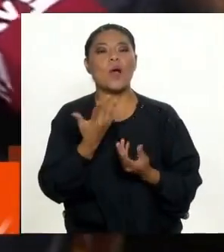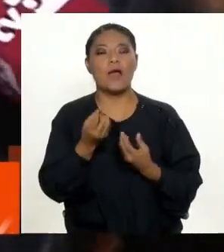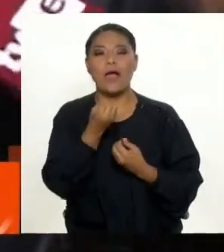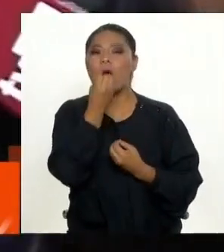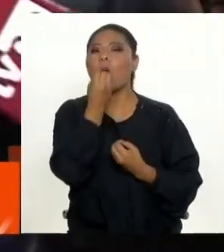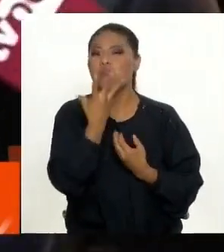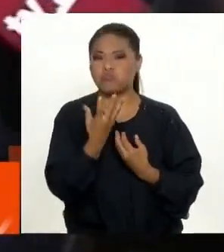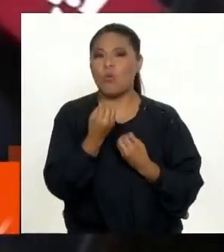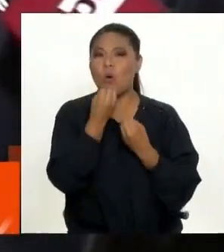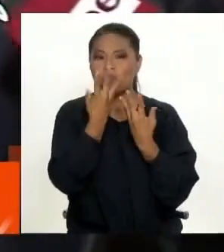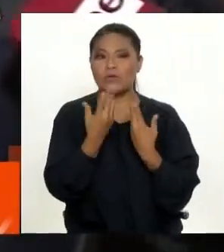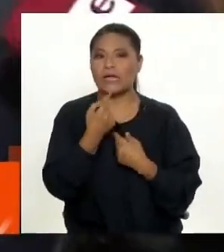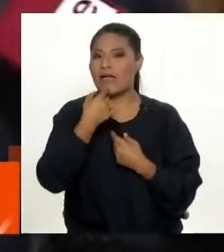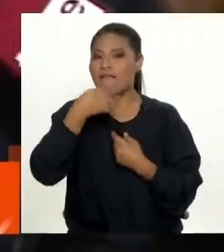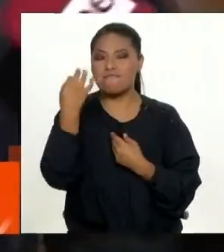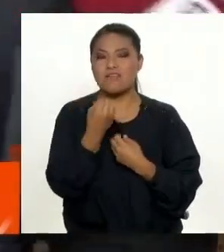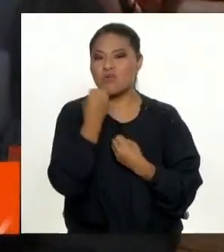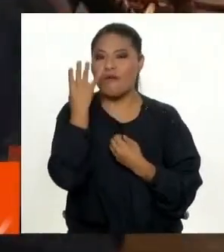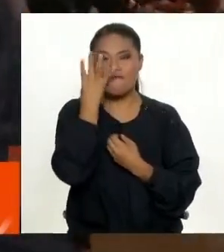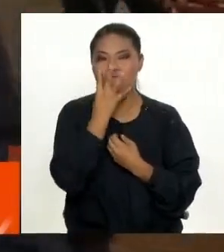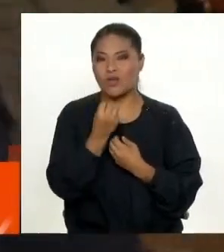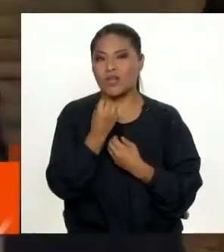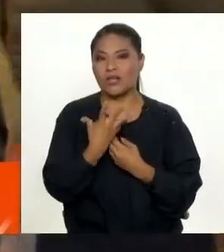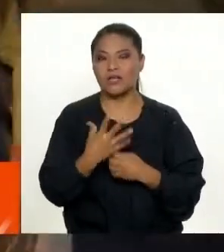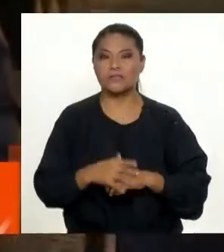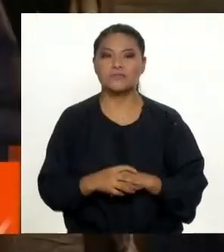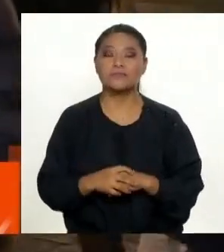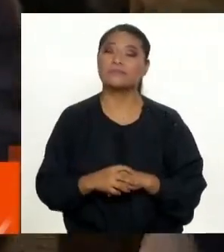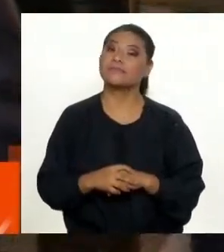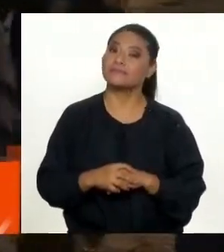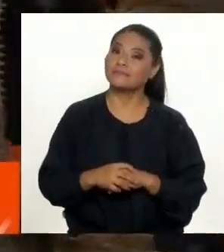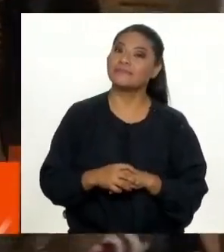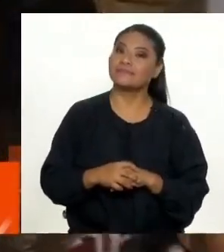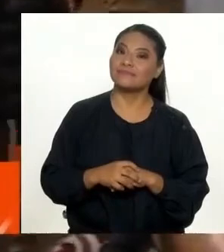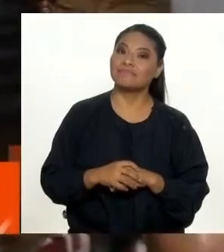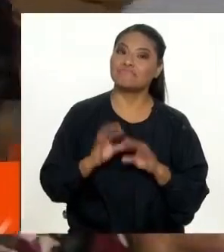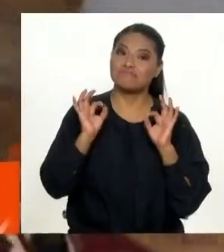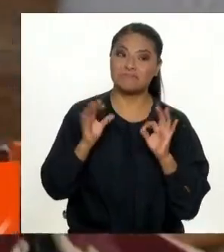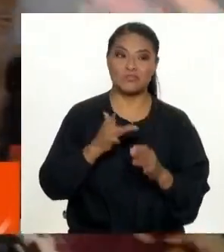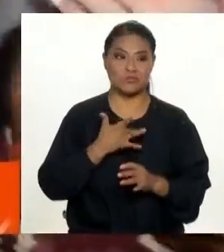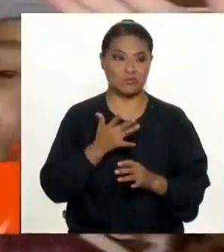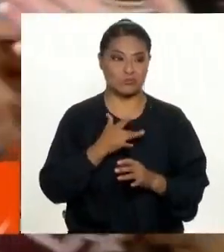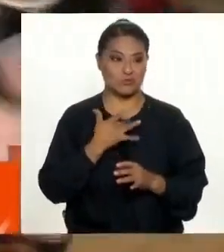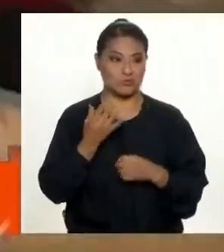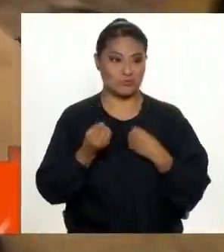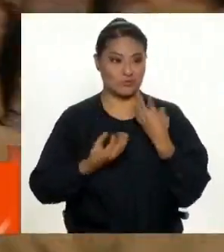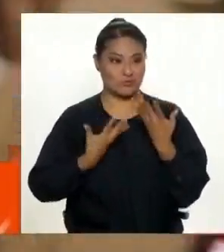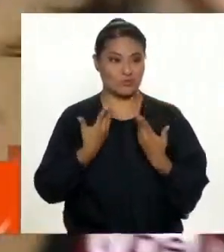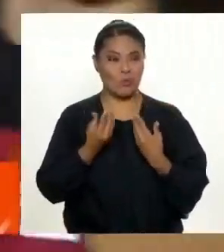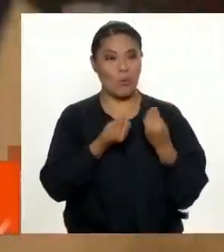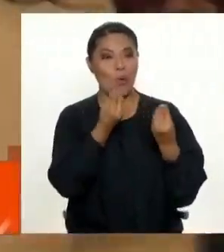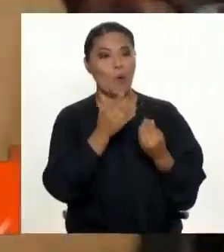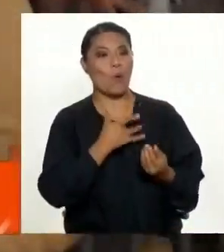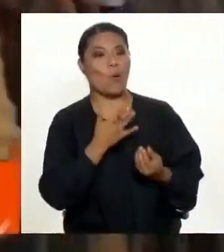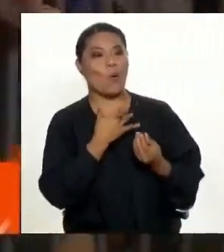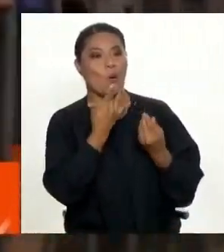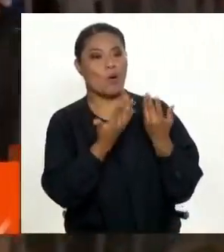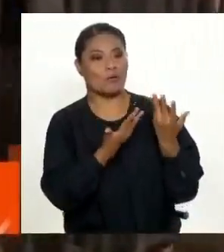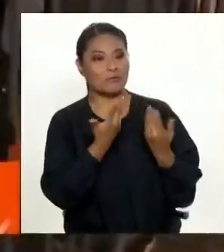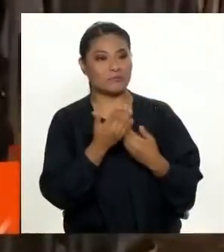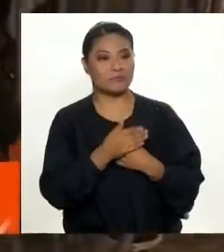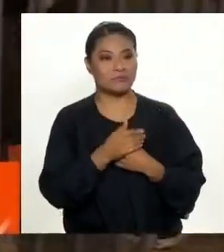good. It's very beautiful here. Muy bien, perfecto. Se siente muy bien, le acabo de preguntar cómo se siente, bueno,